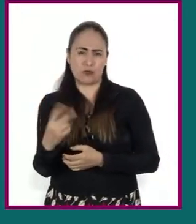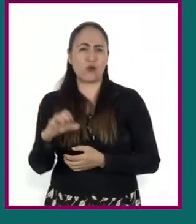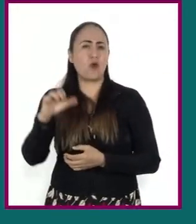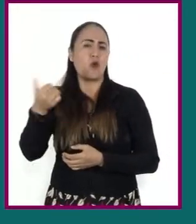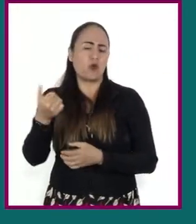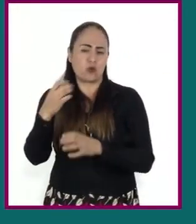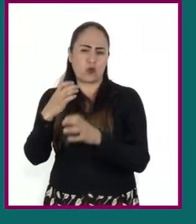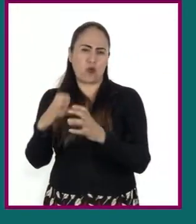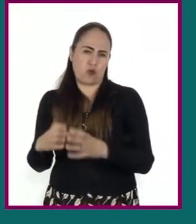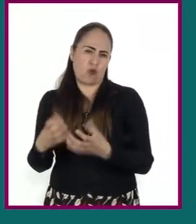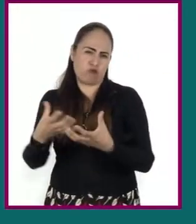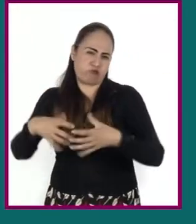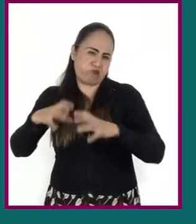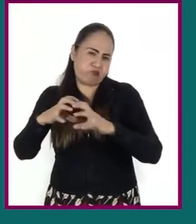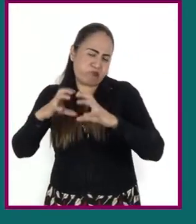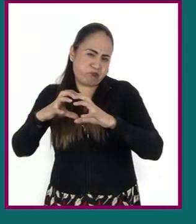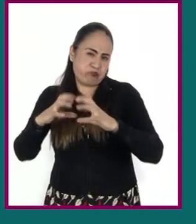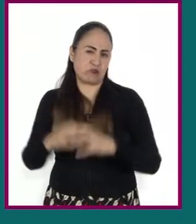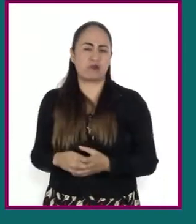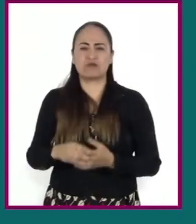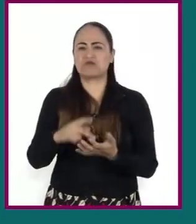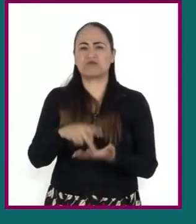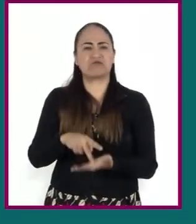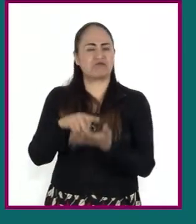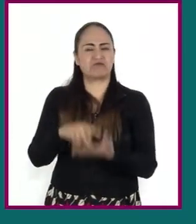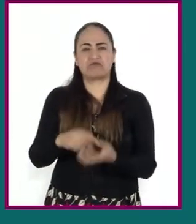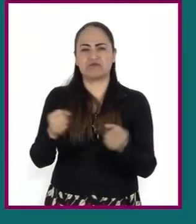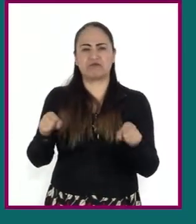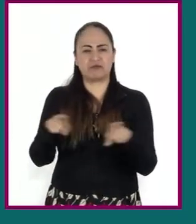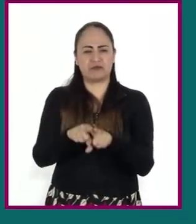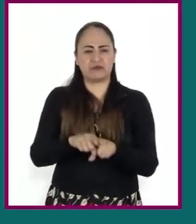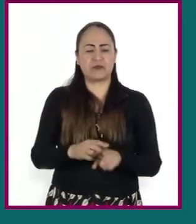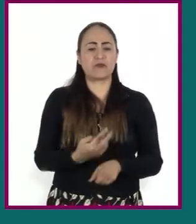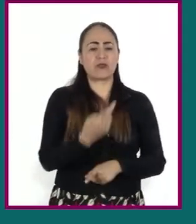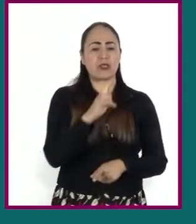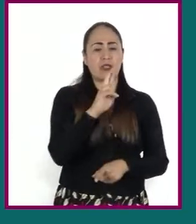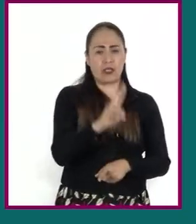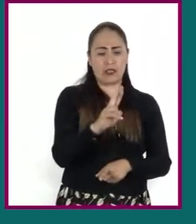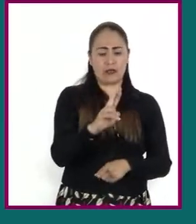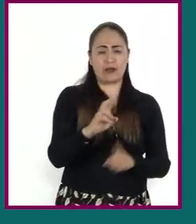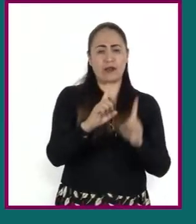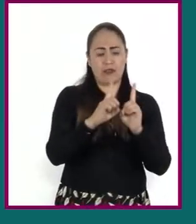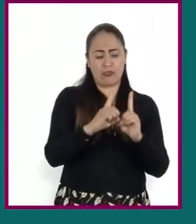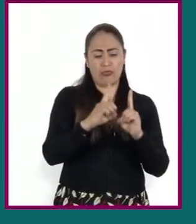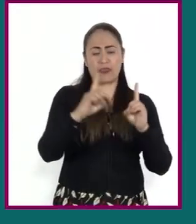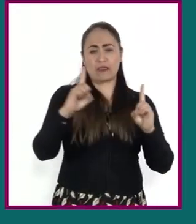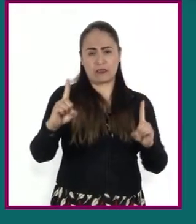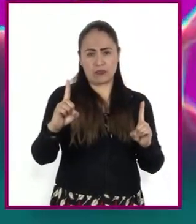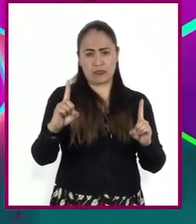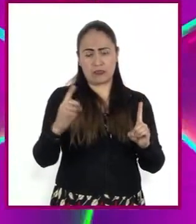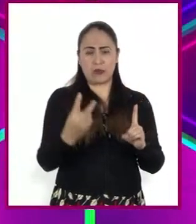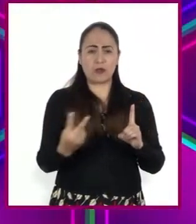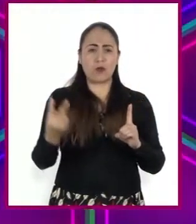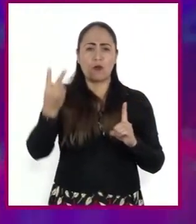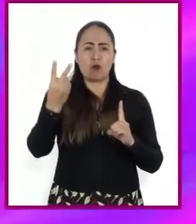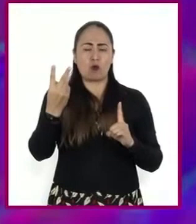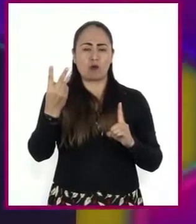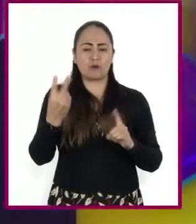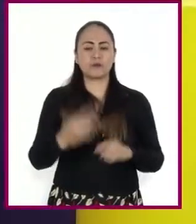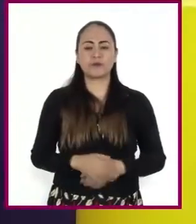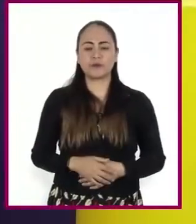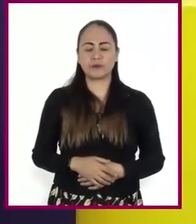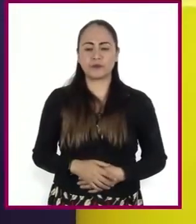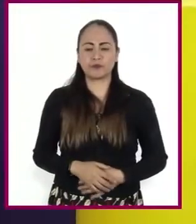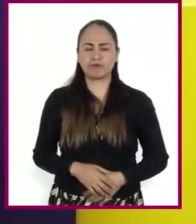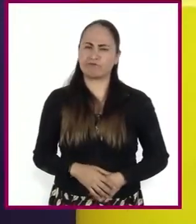cuerpos medida en kilogramos. Y R es la distancia que los separa medida en metros.